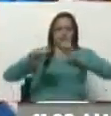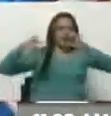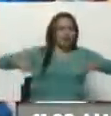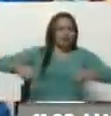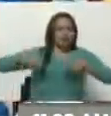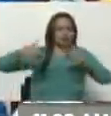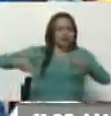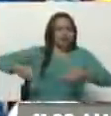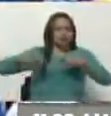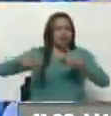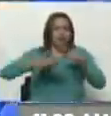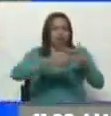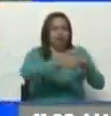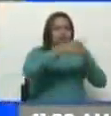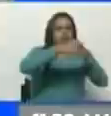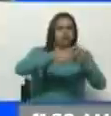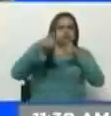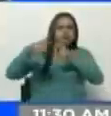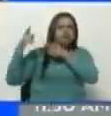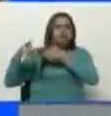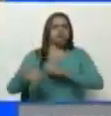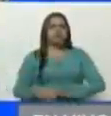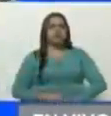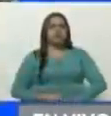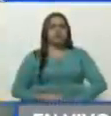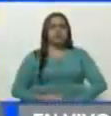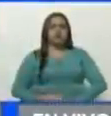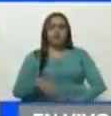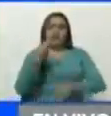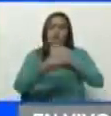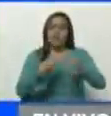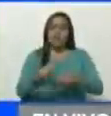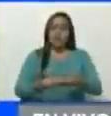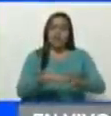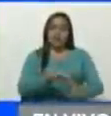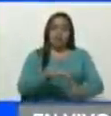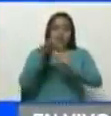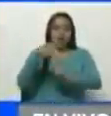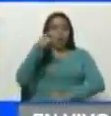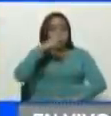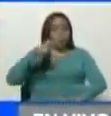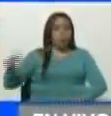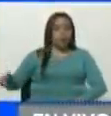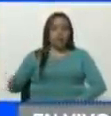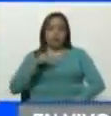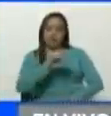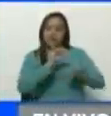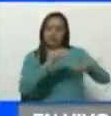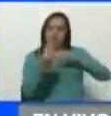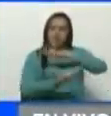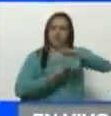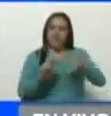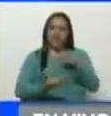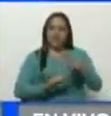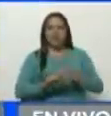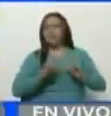bombardeando el poder de los soviets elegidos por el pueblo, y sobre esas bases es que se instaura el capitalismo